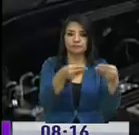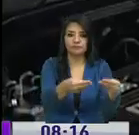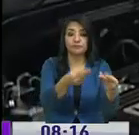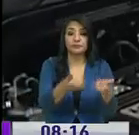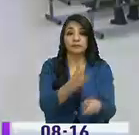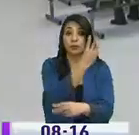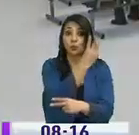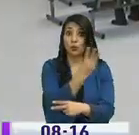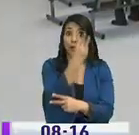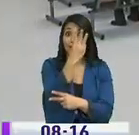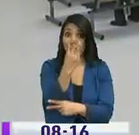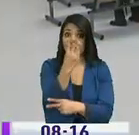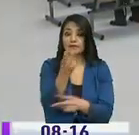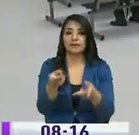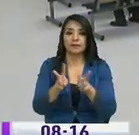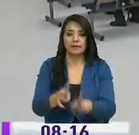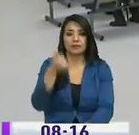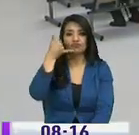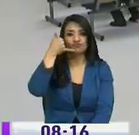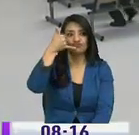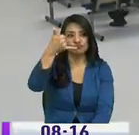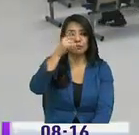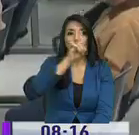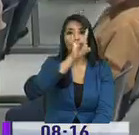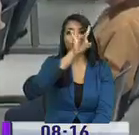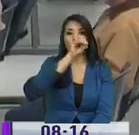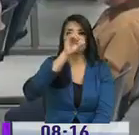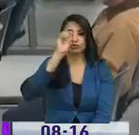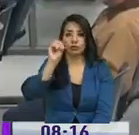web de la agencia. A través de la línea telefónica